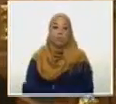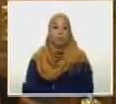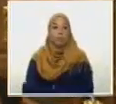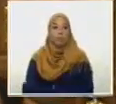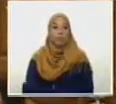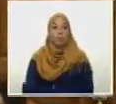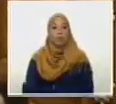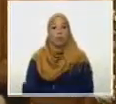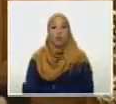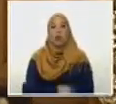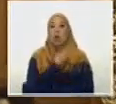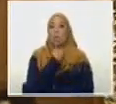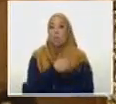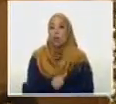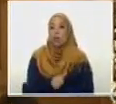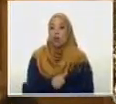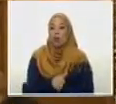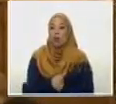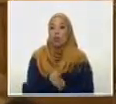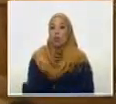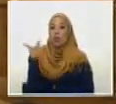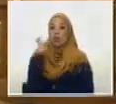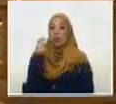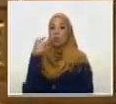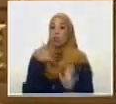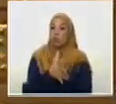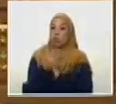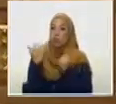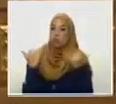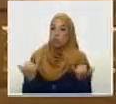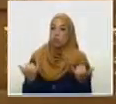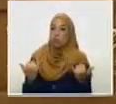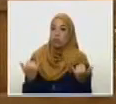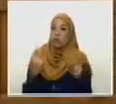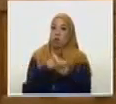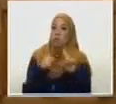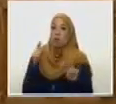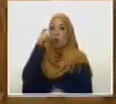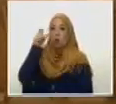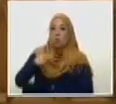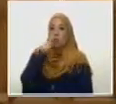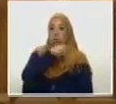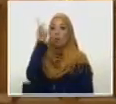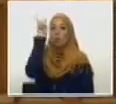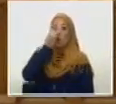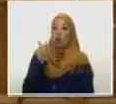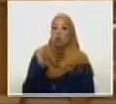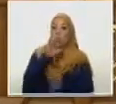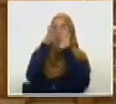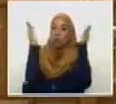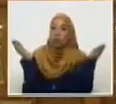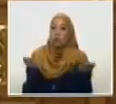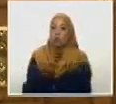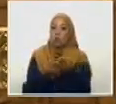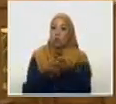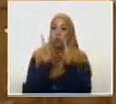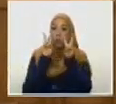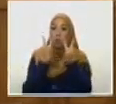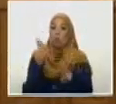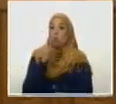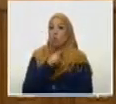Ellos están perdiendo eso de vista. Pero el pueblo venezolano y los pueblos del mundo no pueden perder de vista